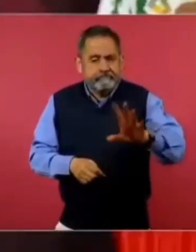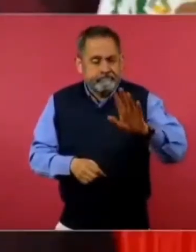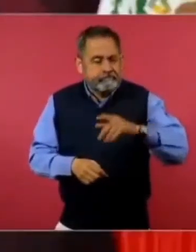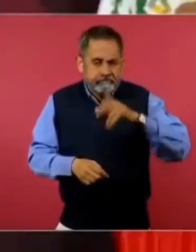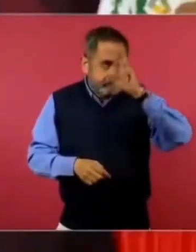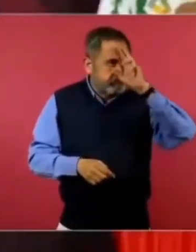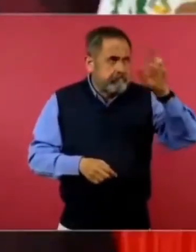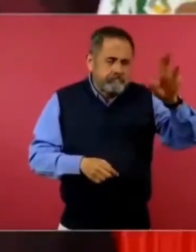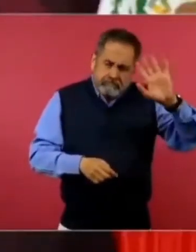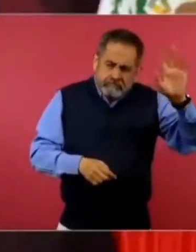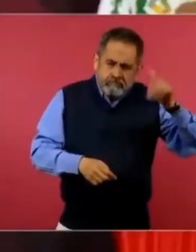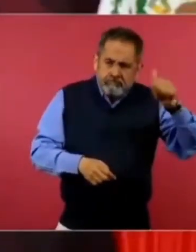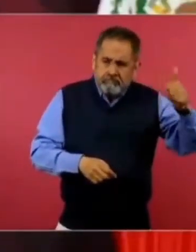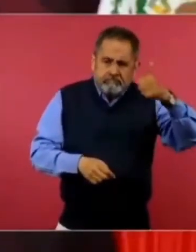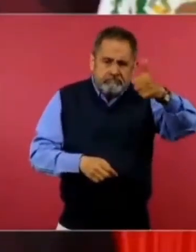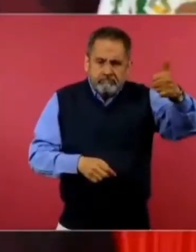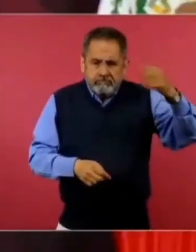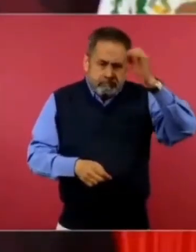Respetamos